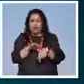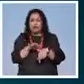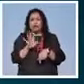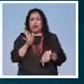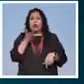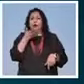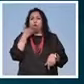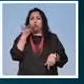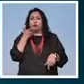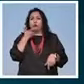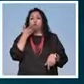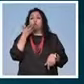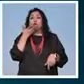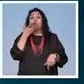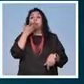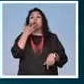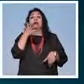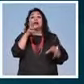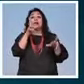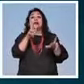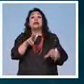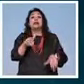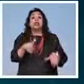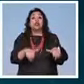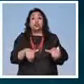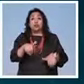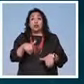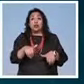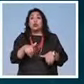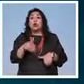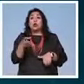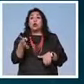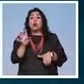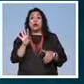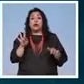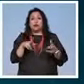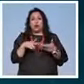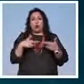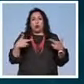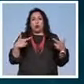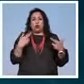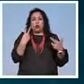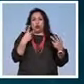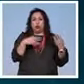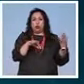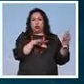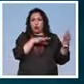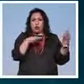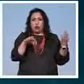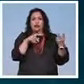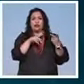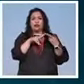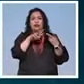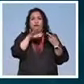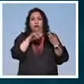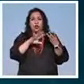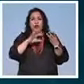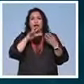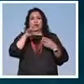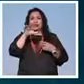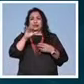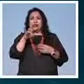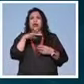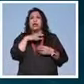se acostumbra en las representaciones teatrales, y es un cuarteto de cuerdas, dos violines, viola y cello. Verónica